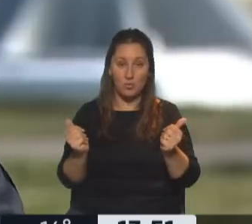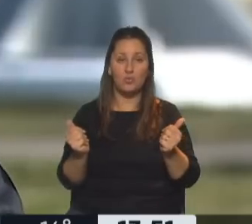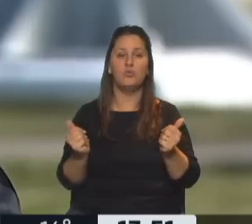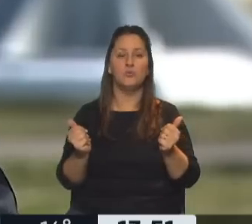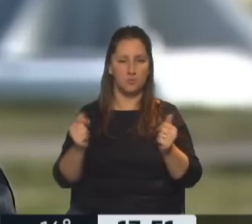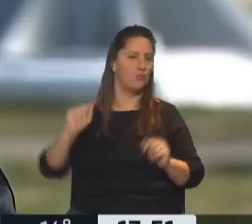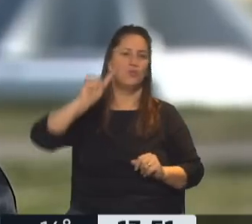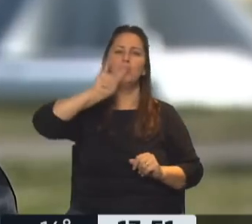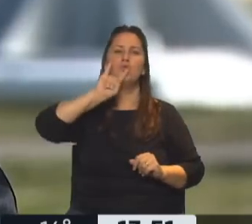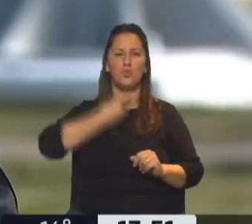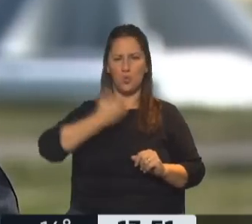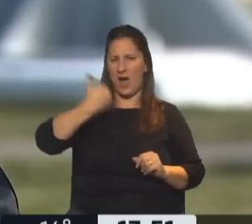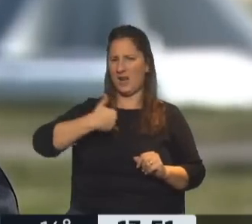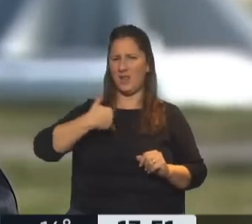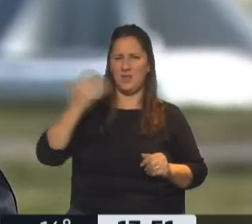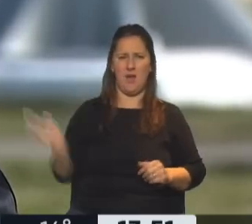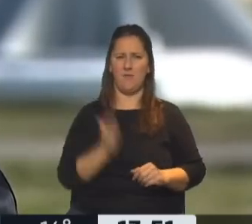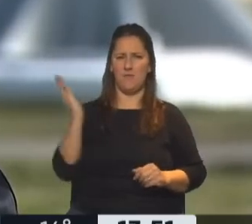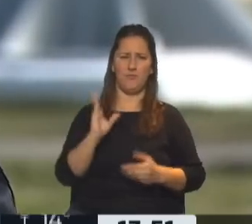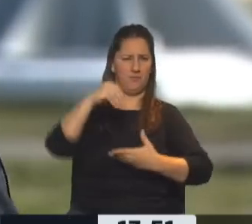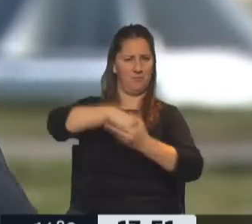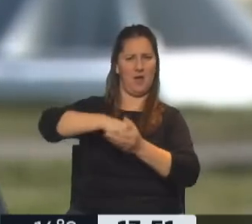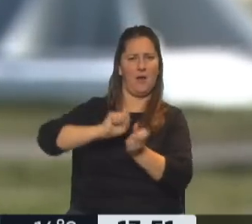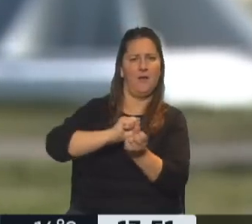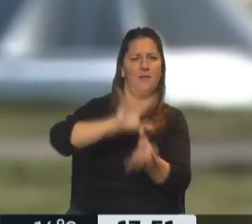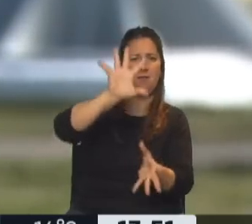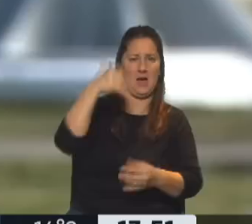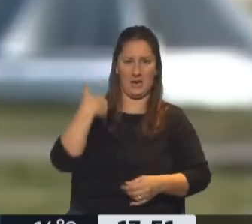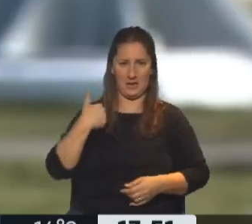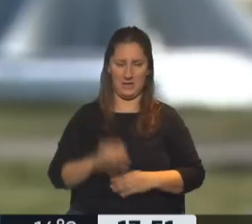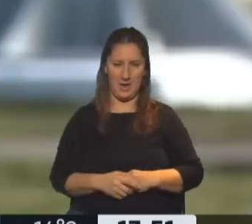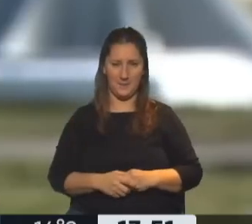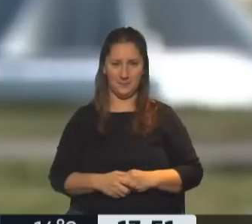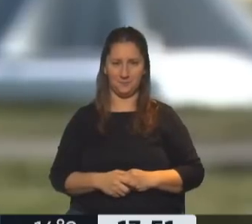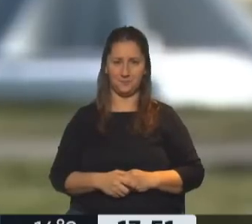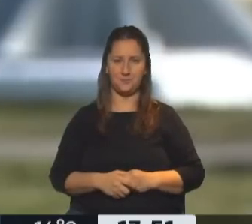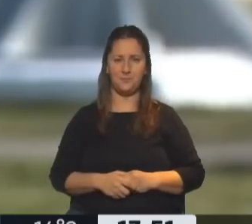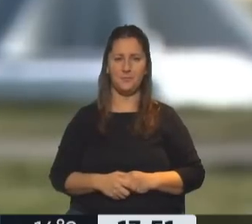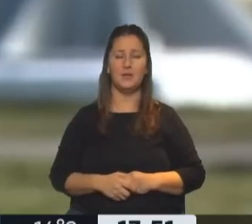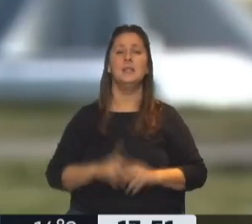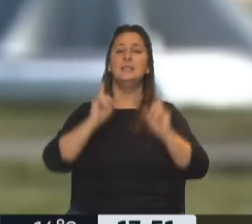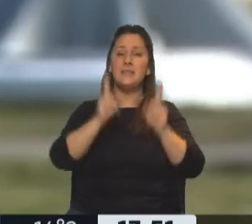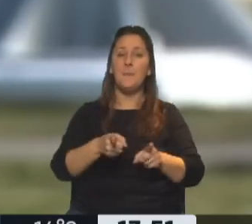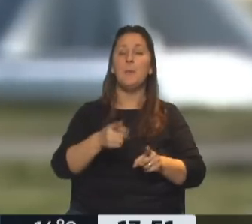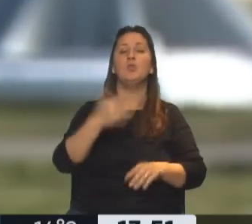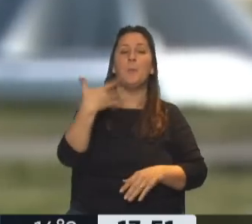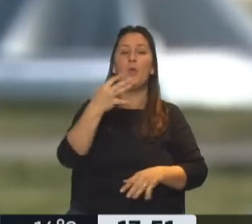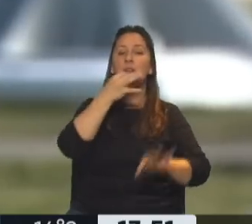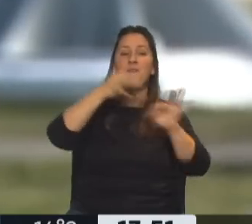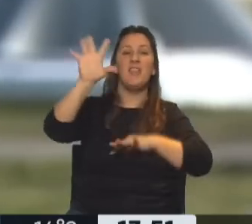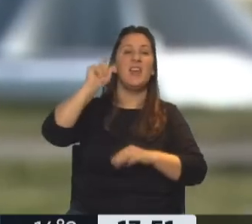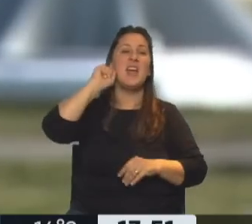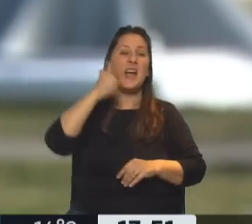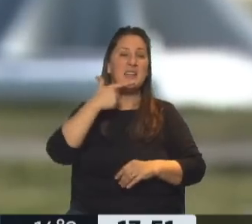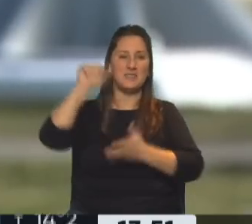tener autoabastecimiento de gas en toda la Argentina. Y no solo eso, vamos a poder exportar gas a